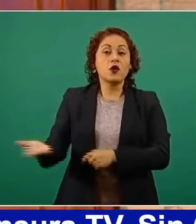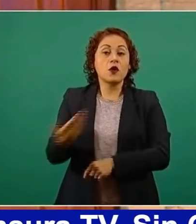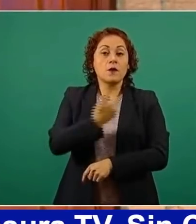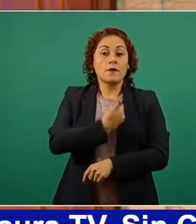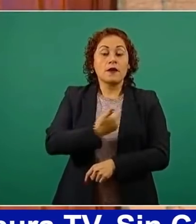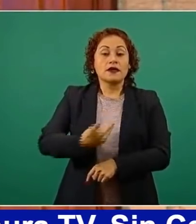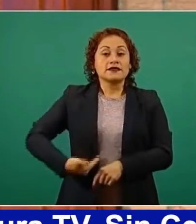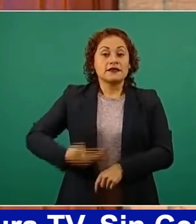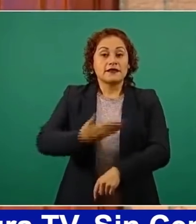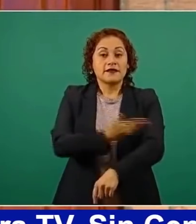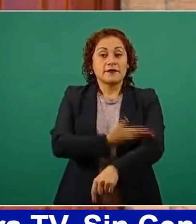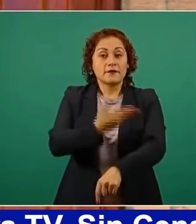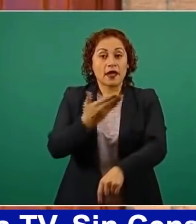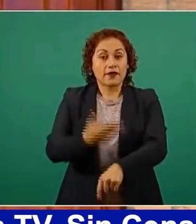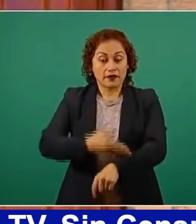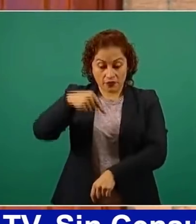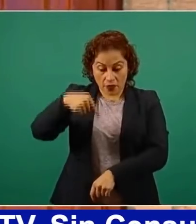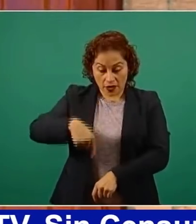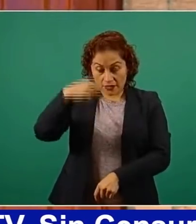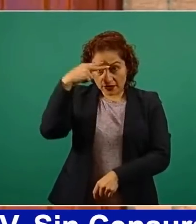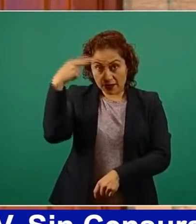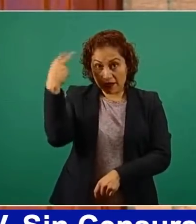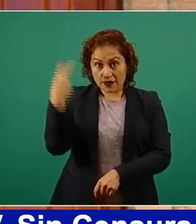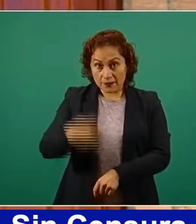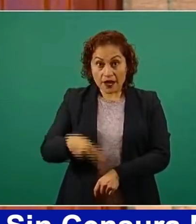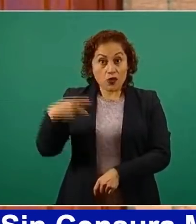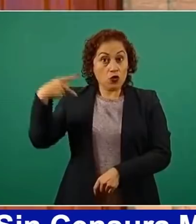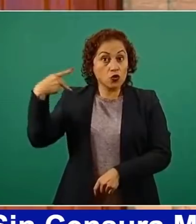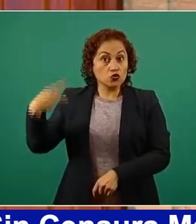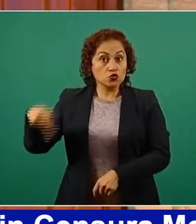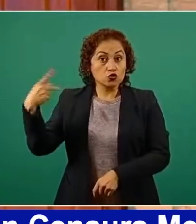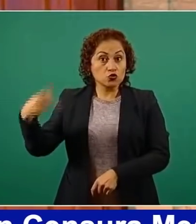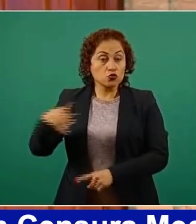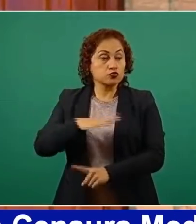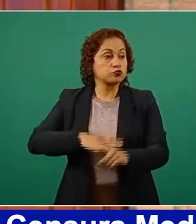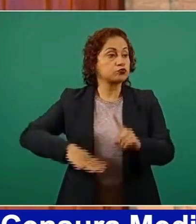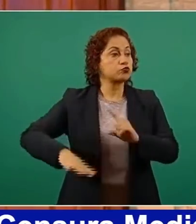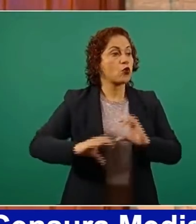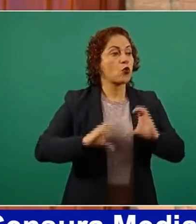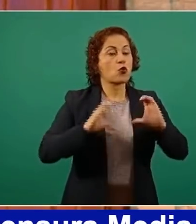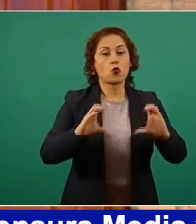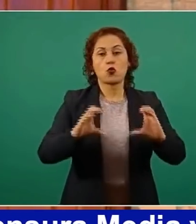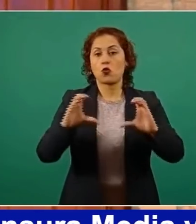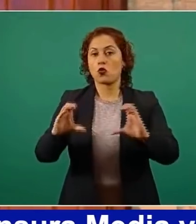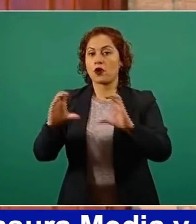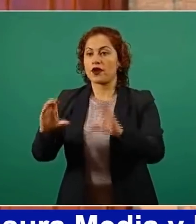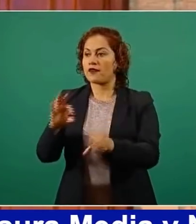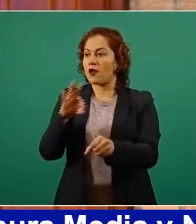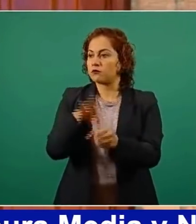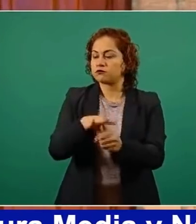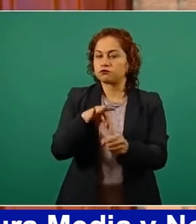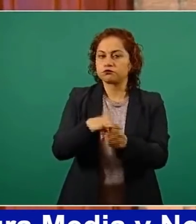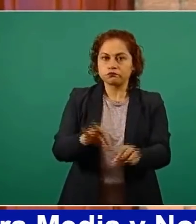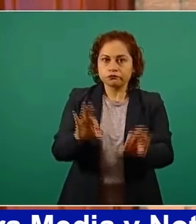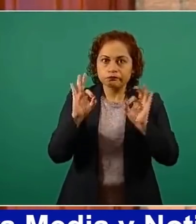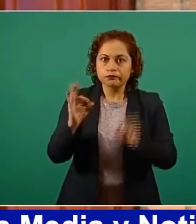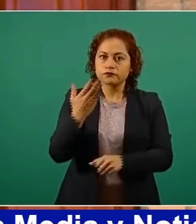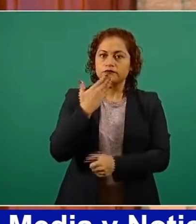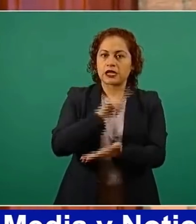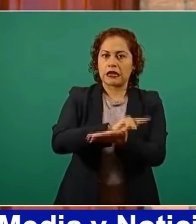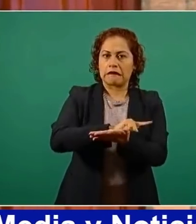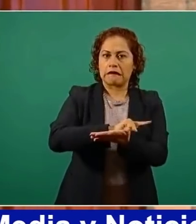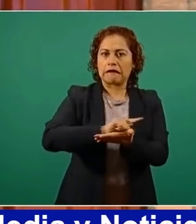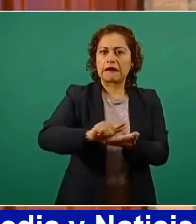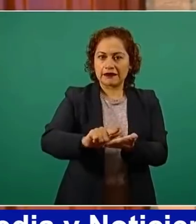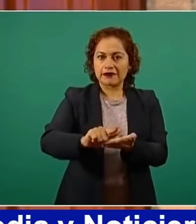México, hubo elecciones libres y limpias. Esto, por si fuera poco, se logró en medio